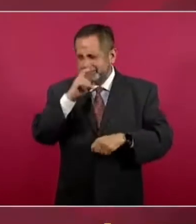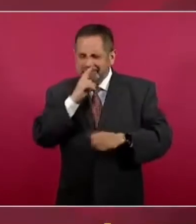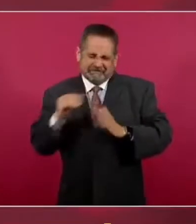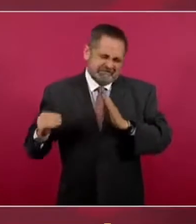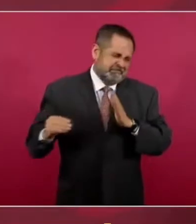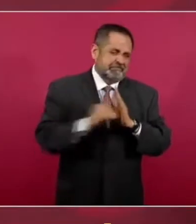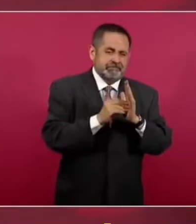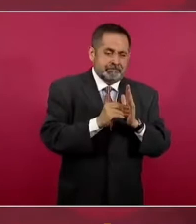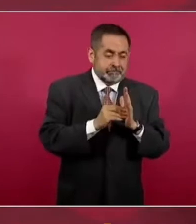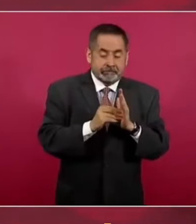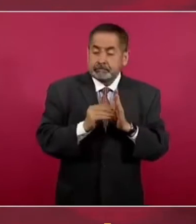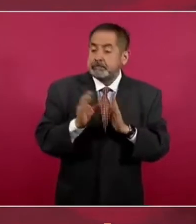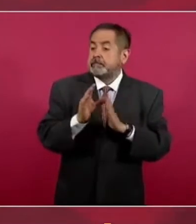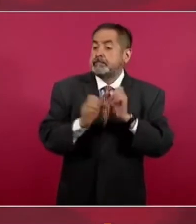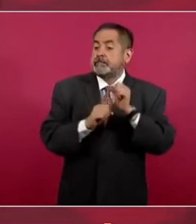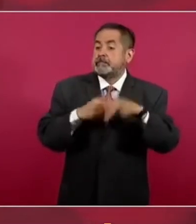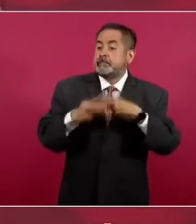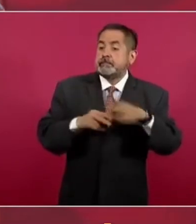Porque para modificar la Constitución